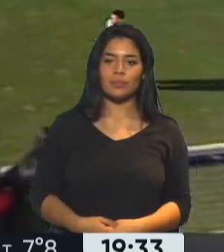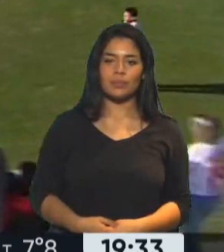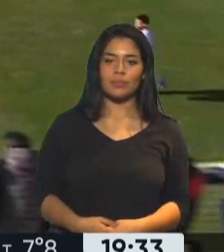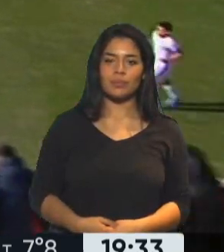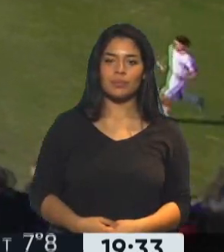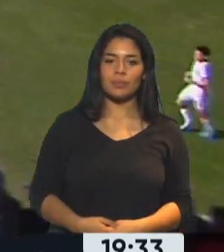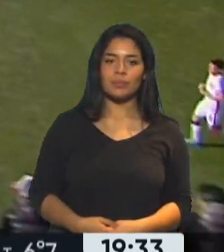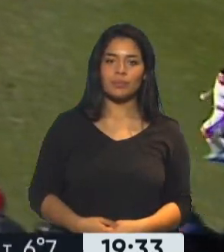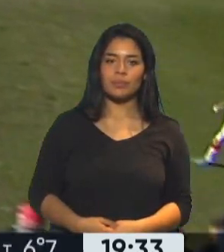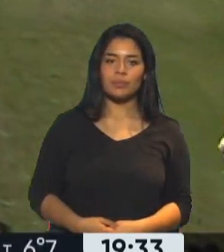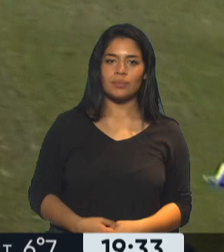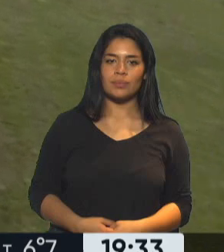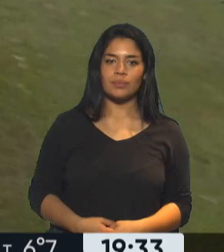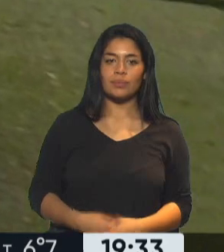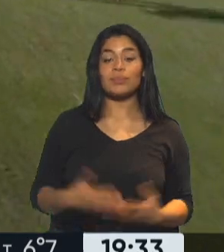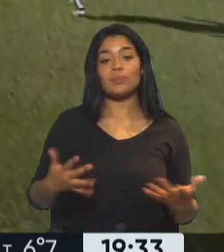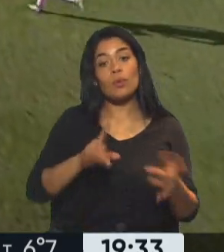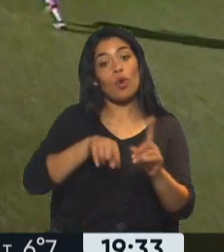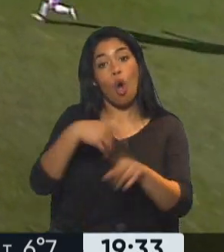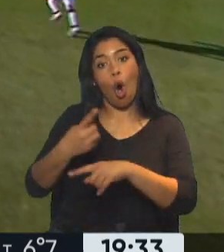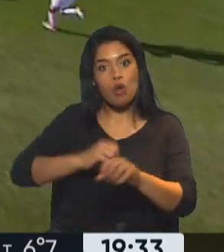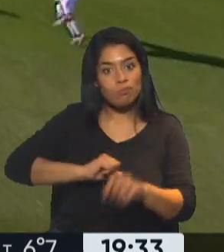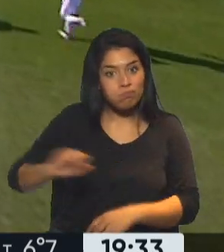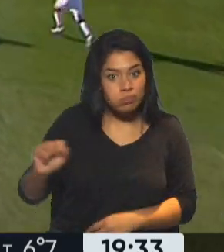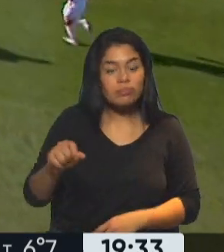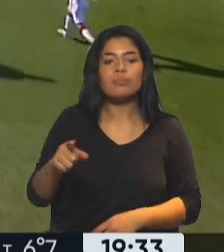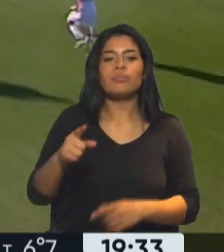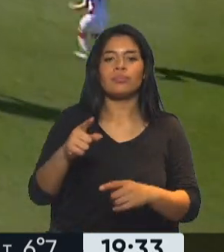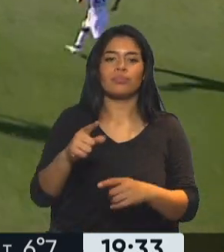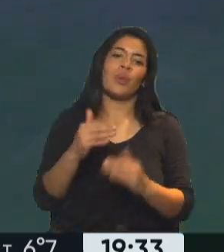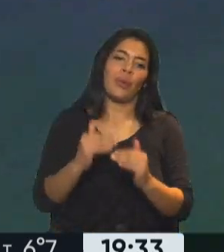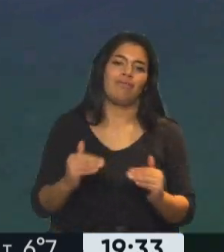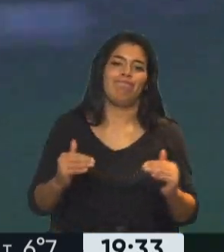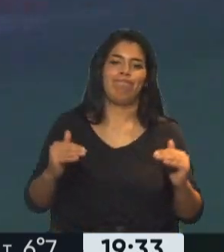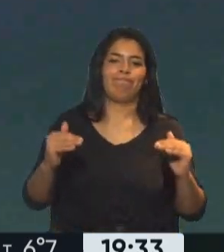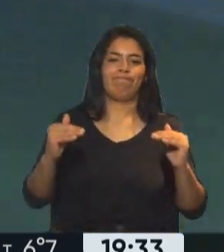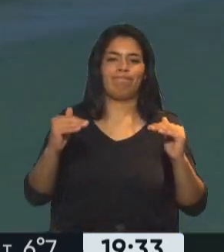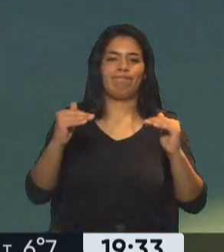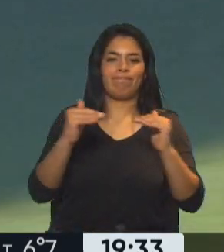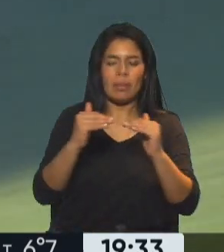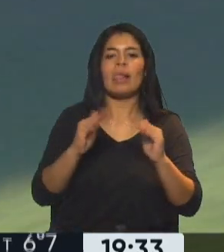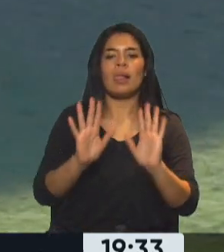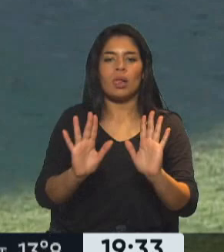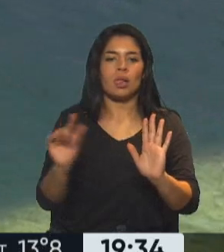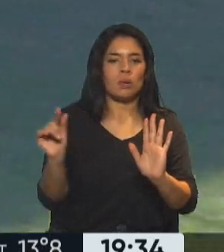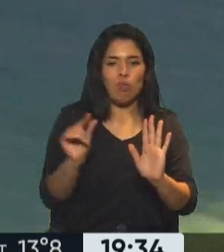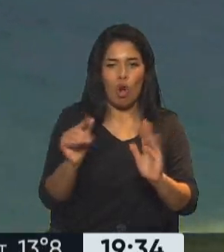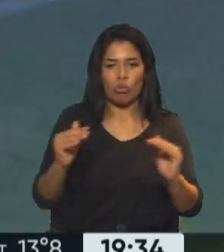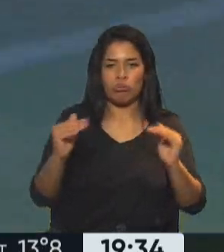el gol de Vareiro para empatar parcialmente el paraguayo.